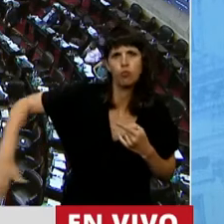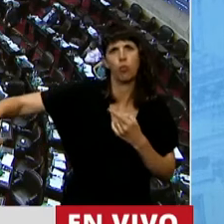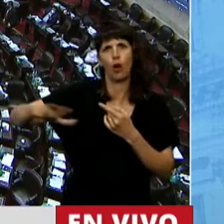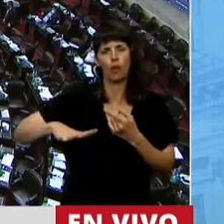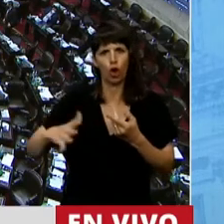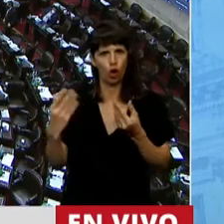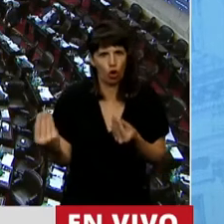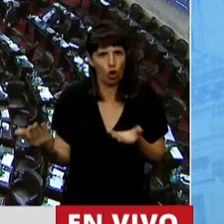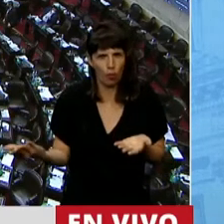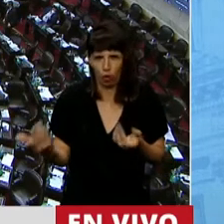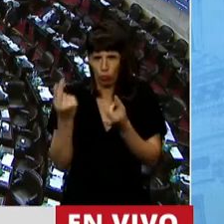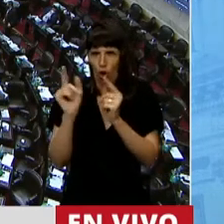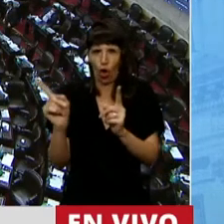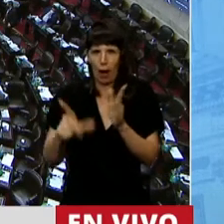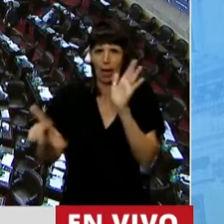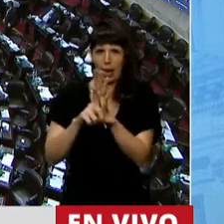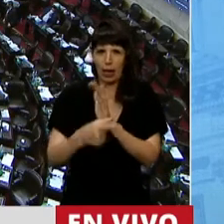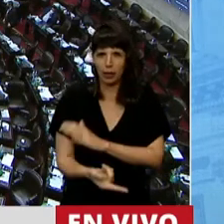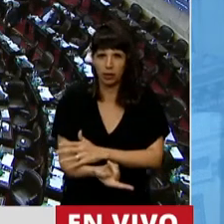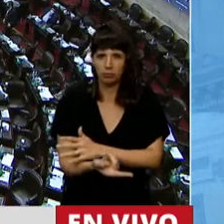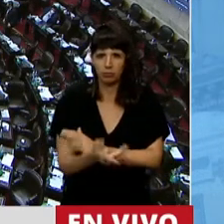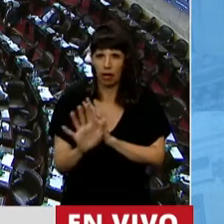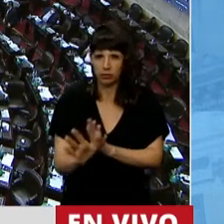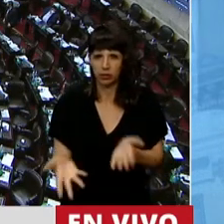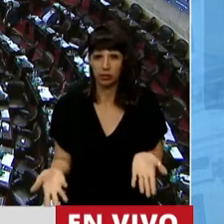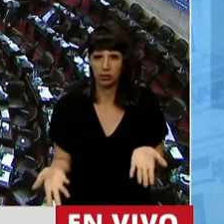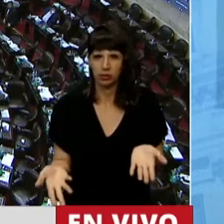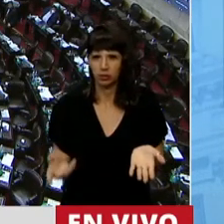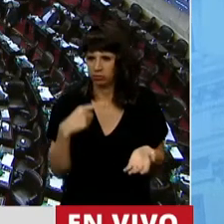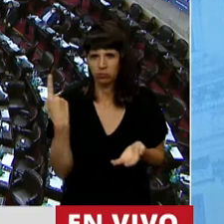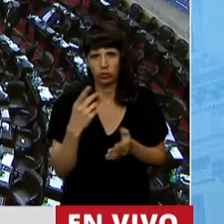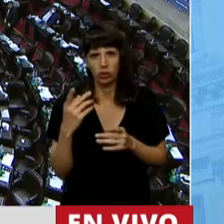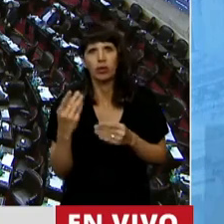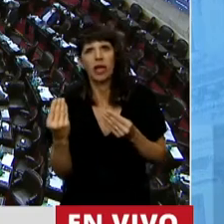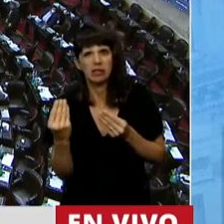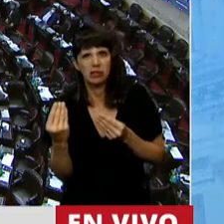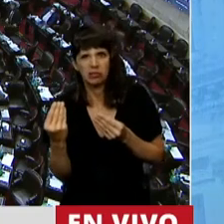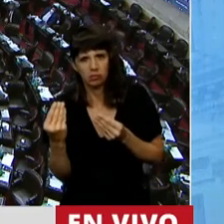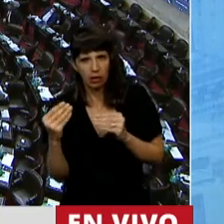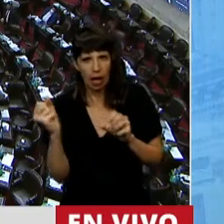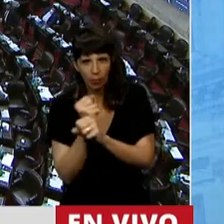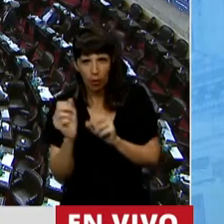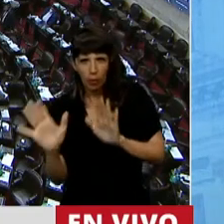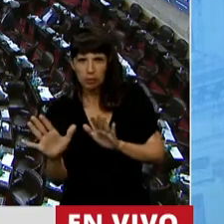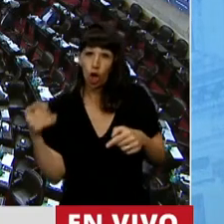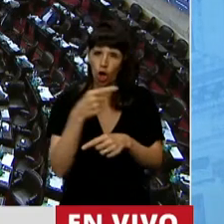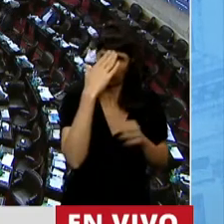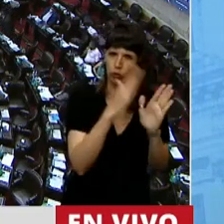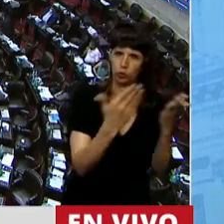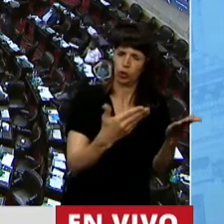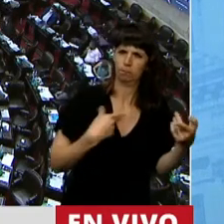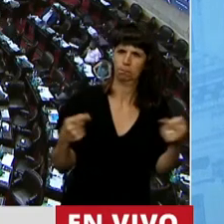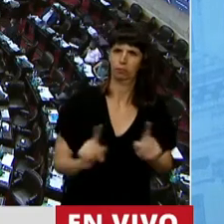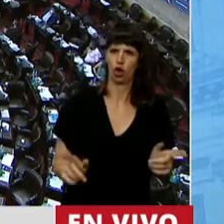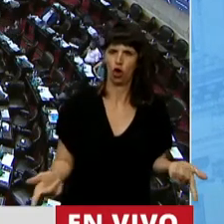ser válida legalmente usar esta herramienta legislativa por el vicio por el cual adolece. El Estado debe